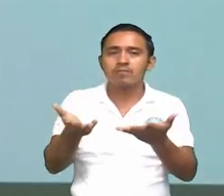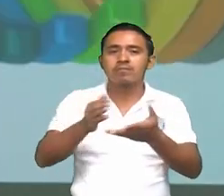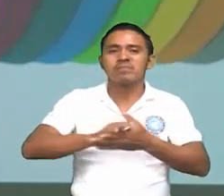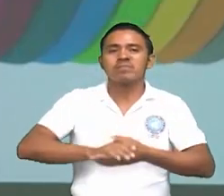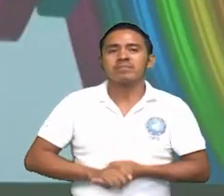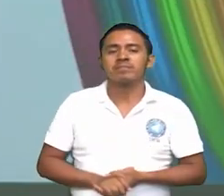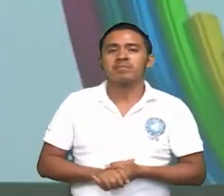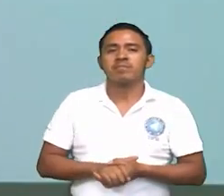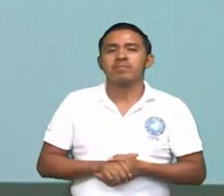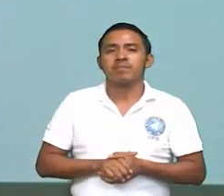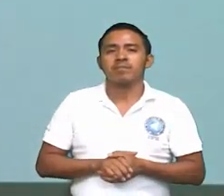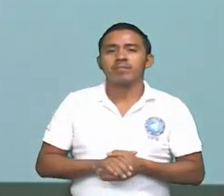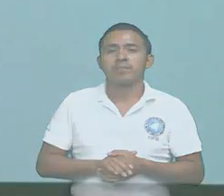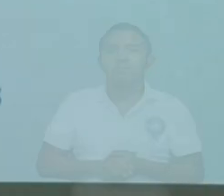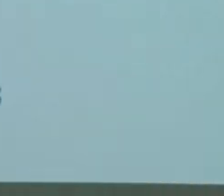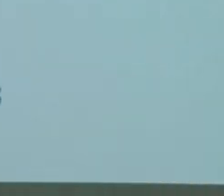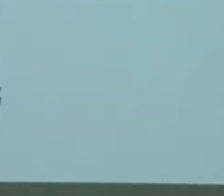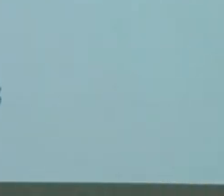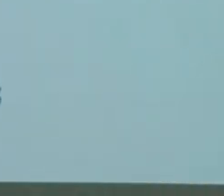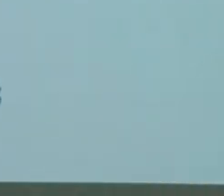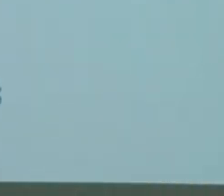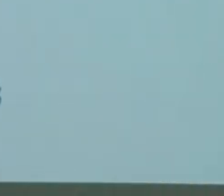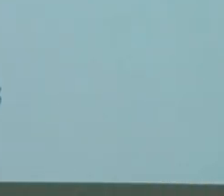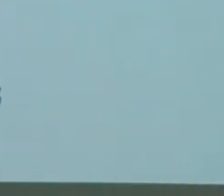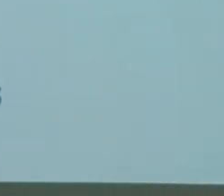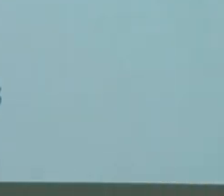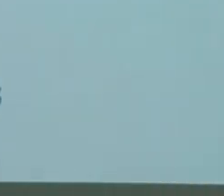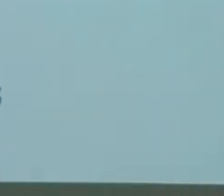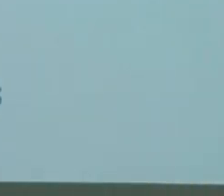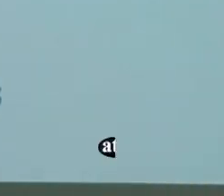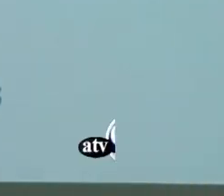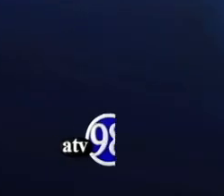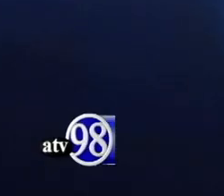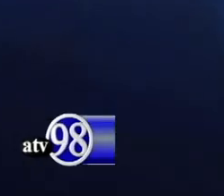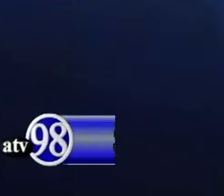Canal Parlamentario, les informó Vanessa Paz.